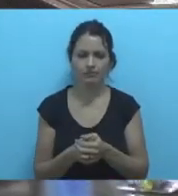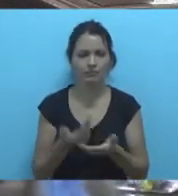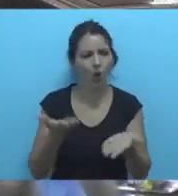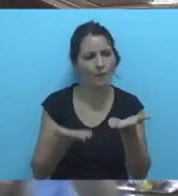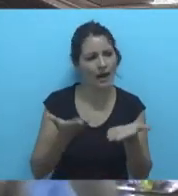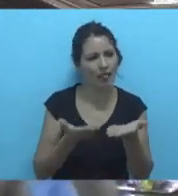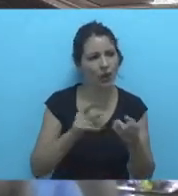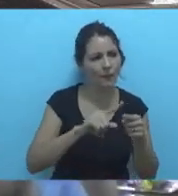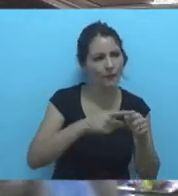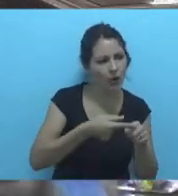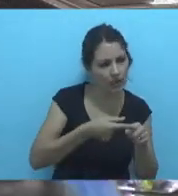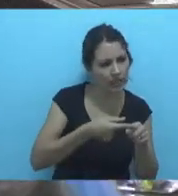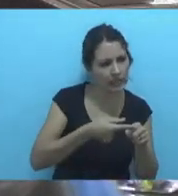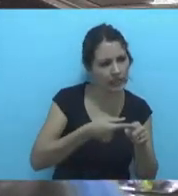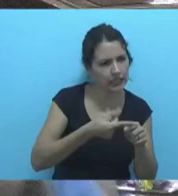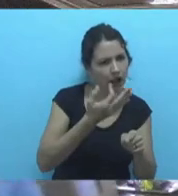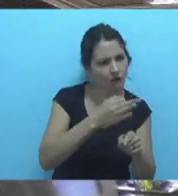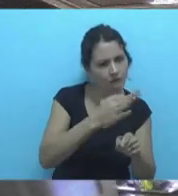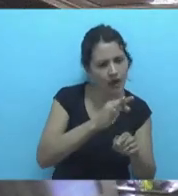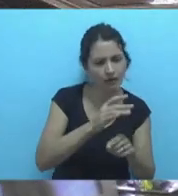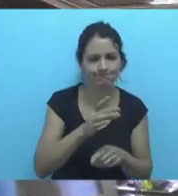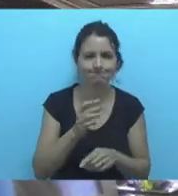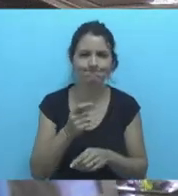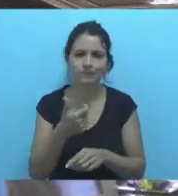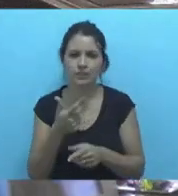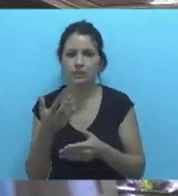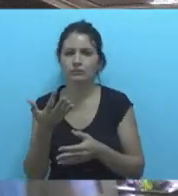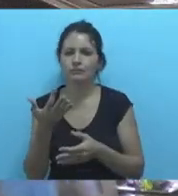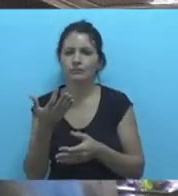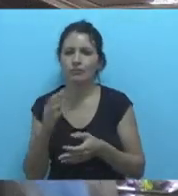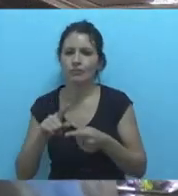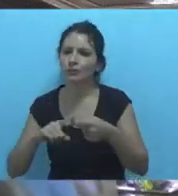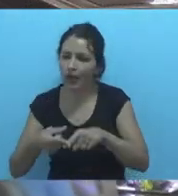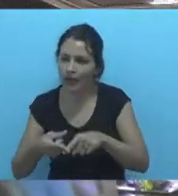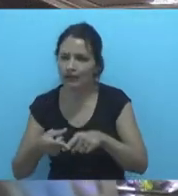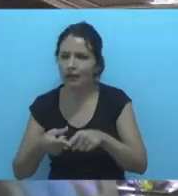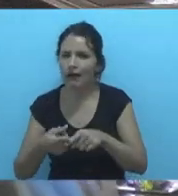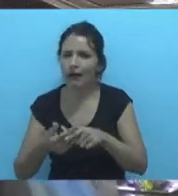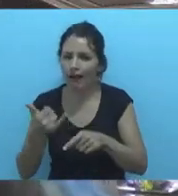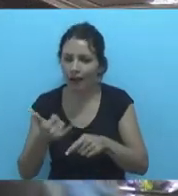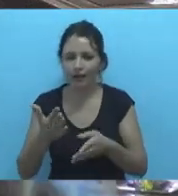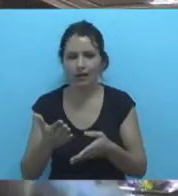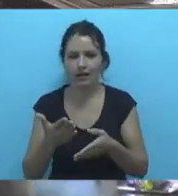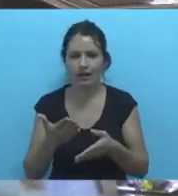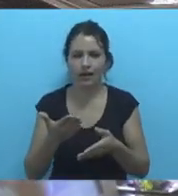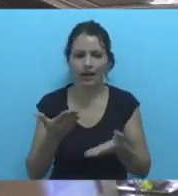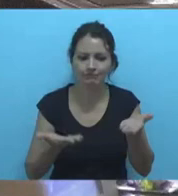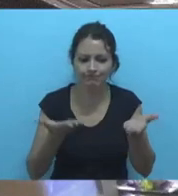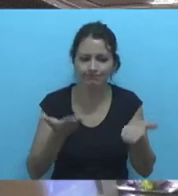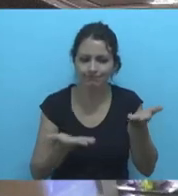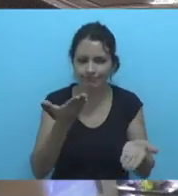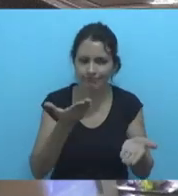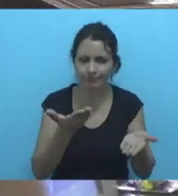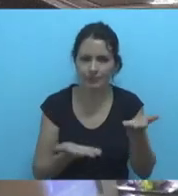política actualmente provincial. Me refiero especialmente a lo que hablaban del reconocimiento que todos